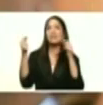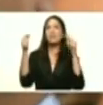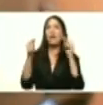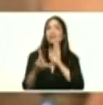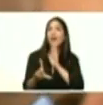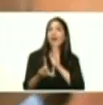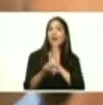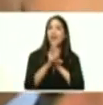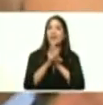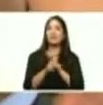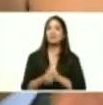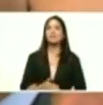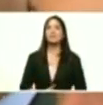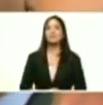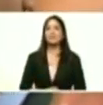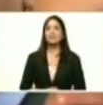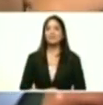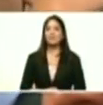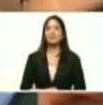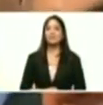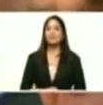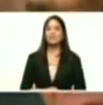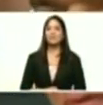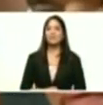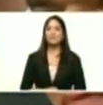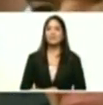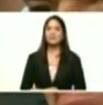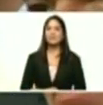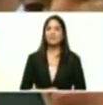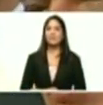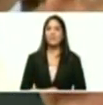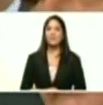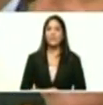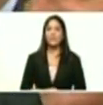ley criminal. De criminales para criminales.